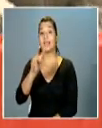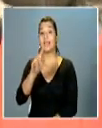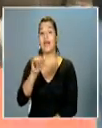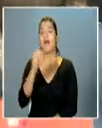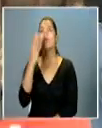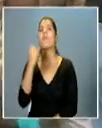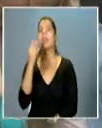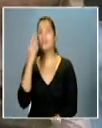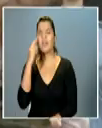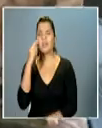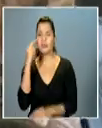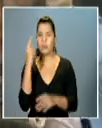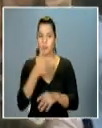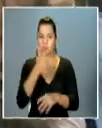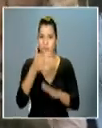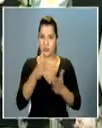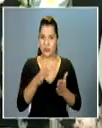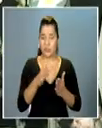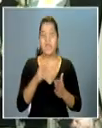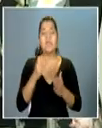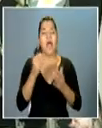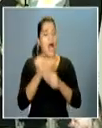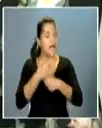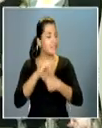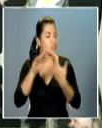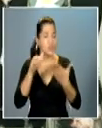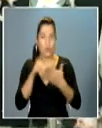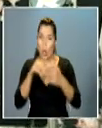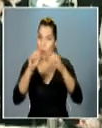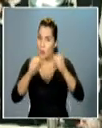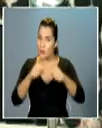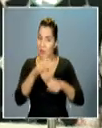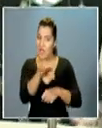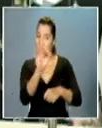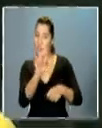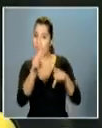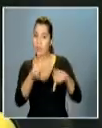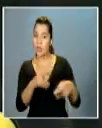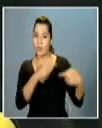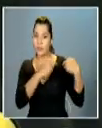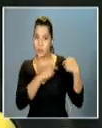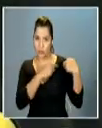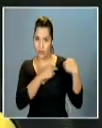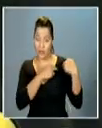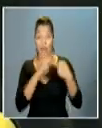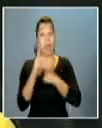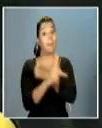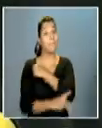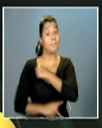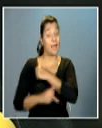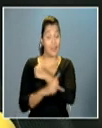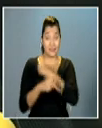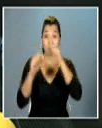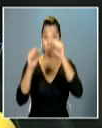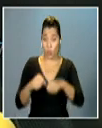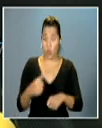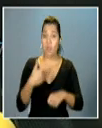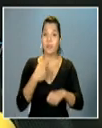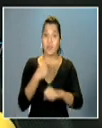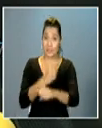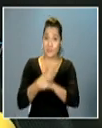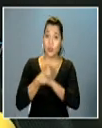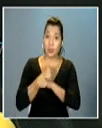asesinato, utilizarán todo lo necesario y posible para encontrar al o los responsables. El país puede tener la